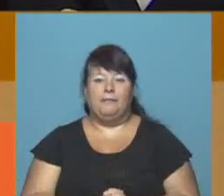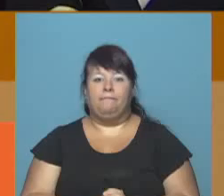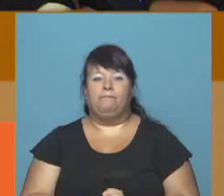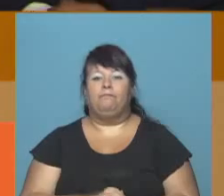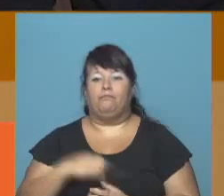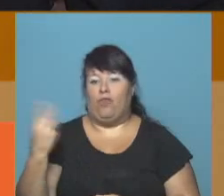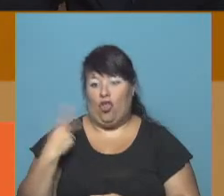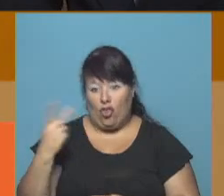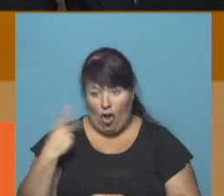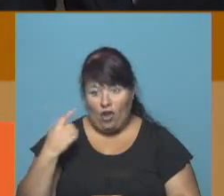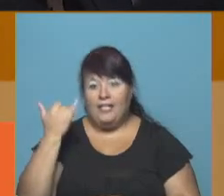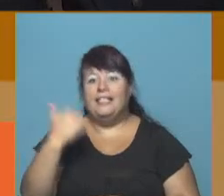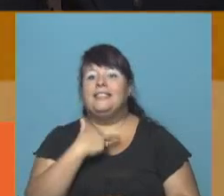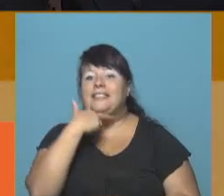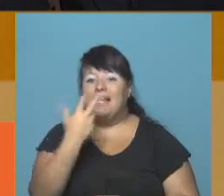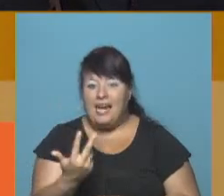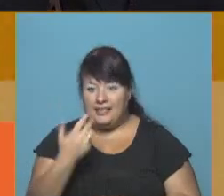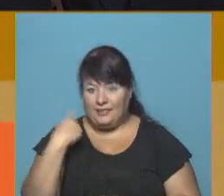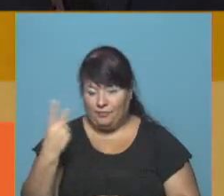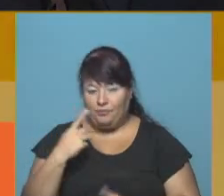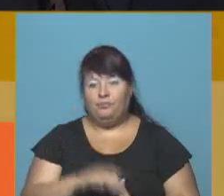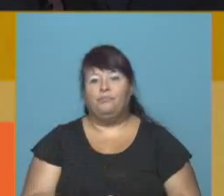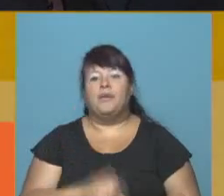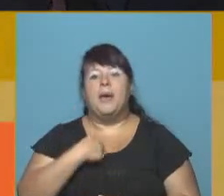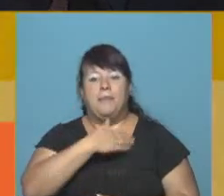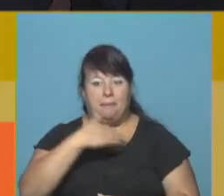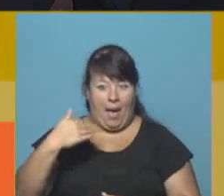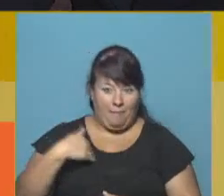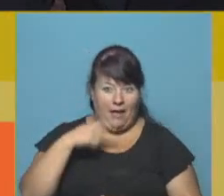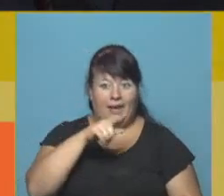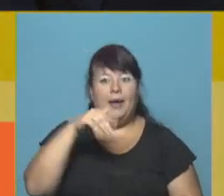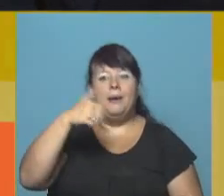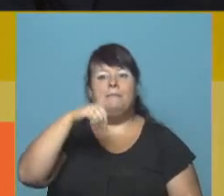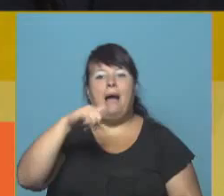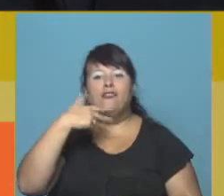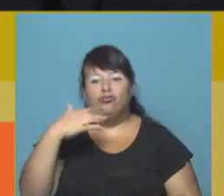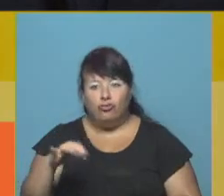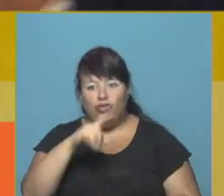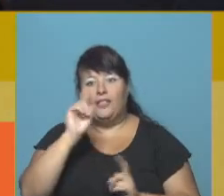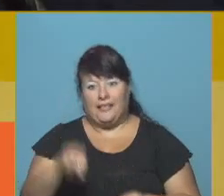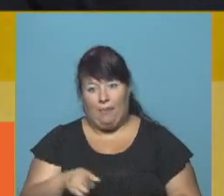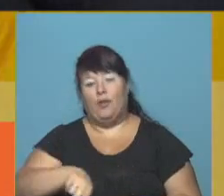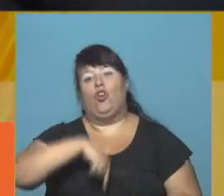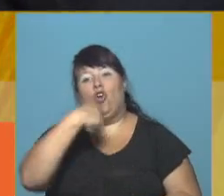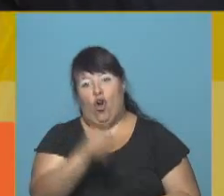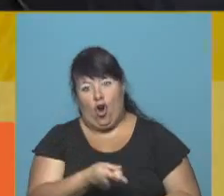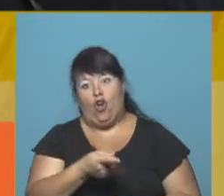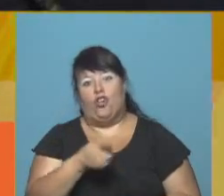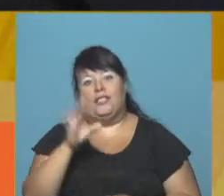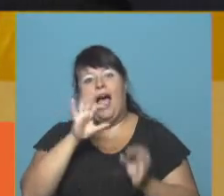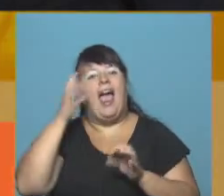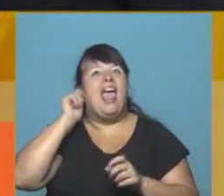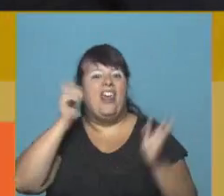1983? Somos nosotros dos, tenemos tres hijos. Mi mamá, que lo hace Leonor Manso, que también es otra mirada, es de